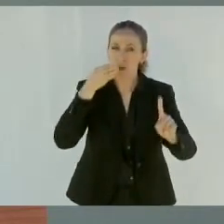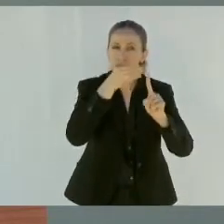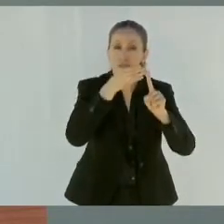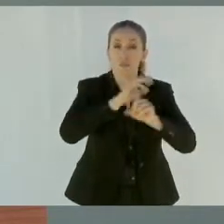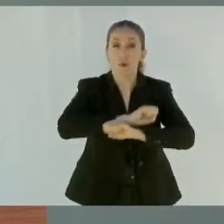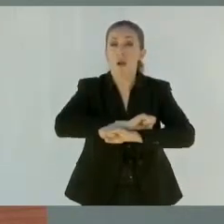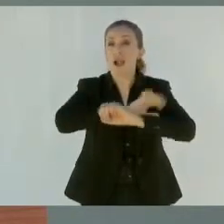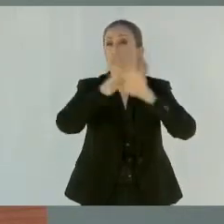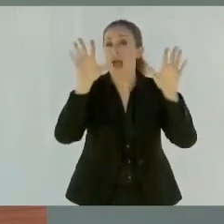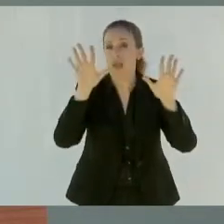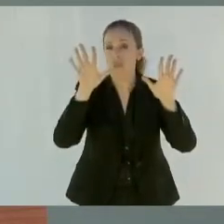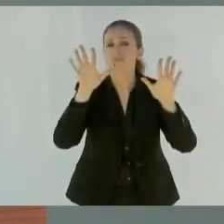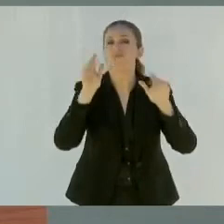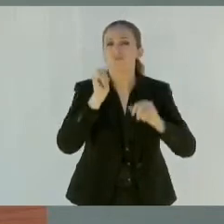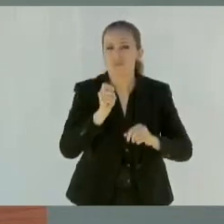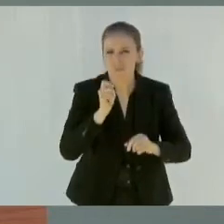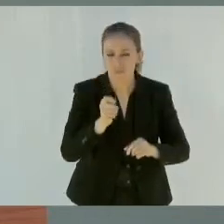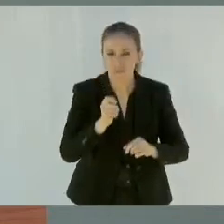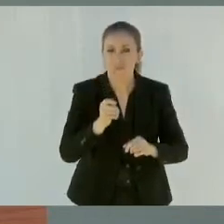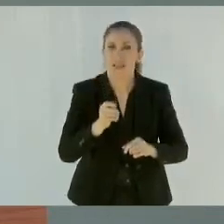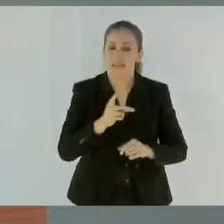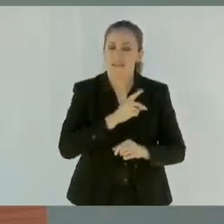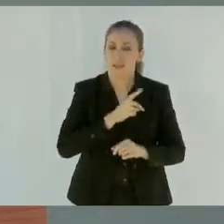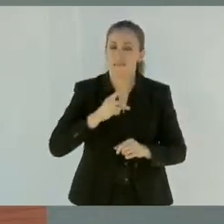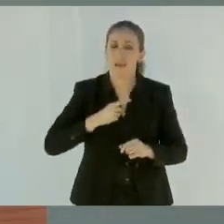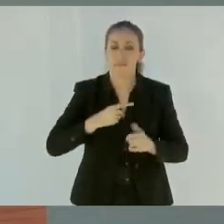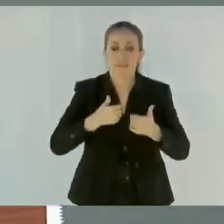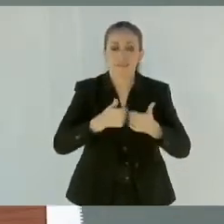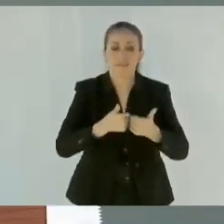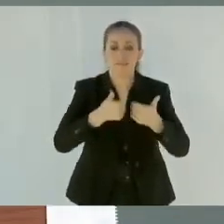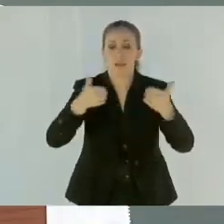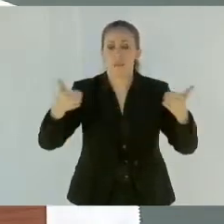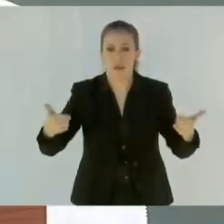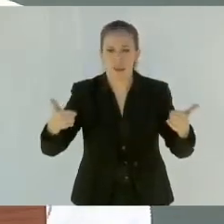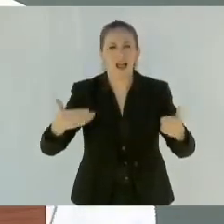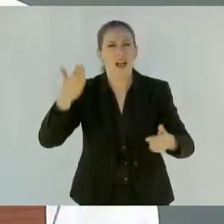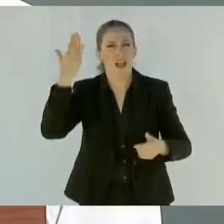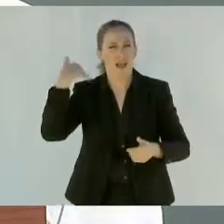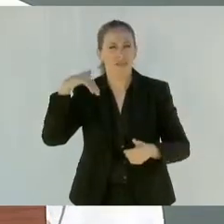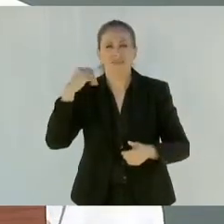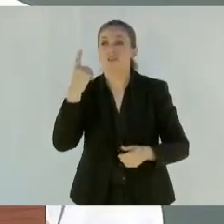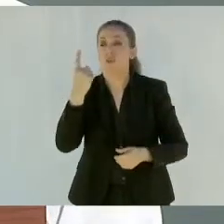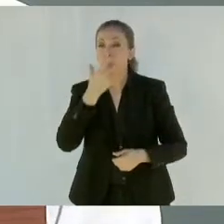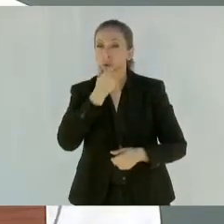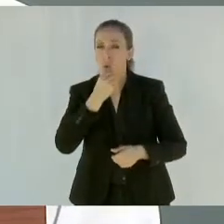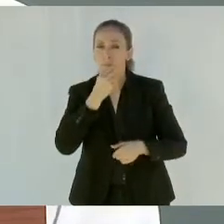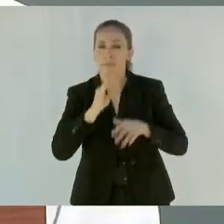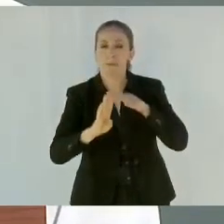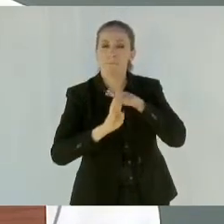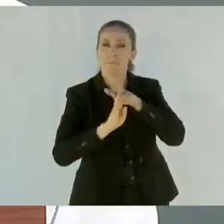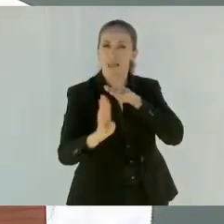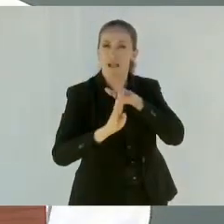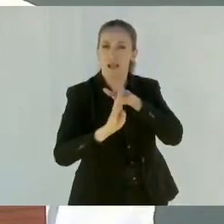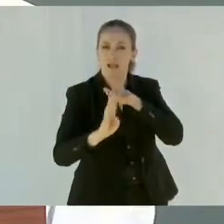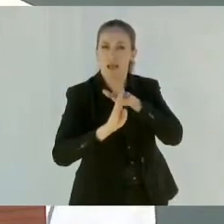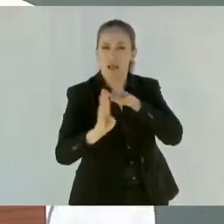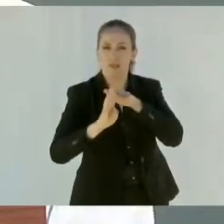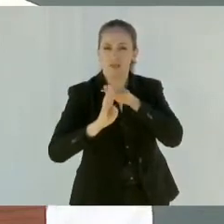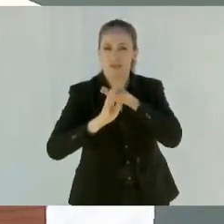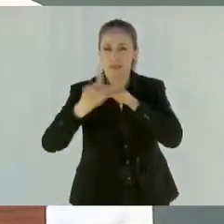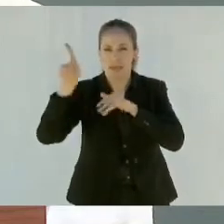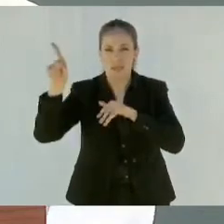político. Me lo dijo un migrante en San Quintín, Baja California. Me